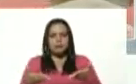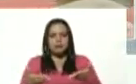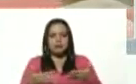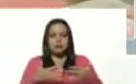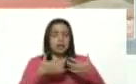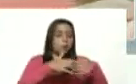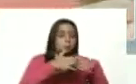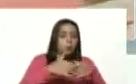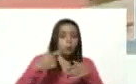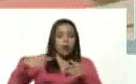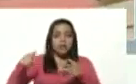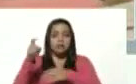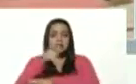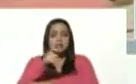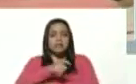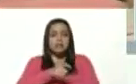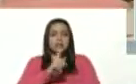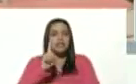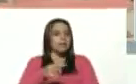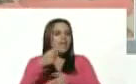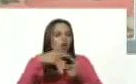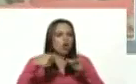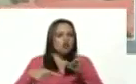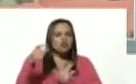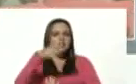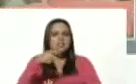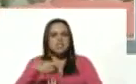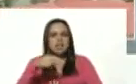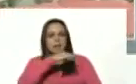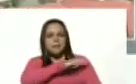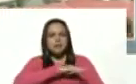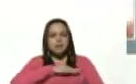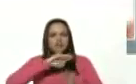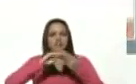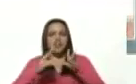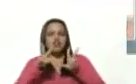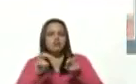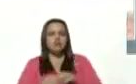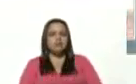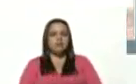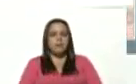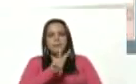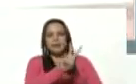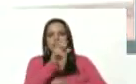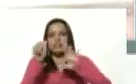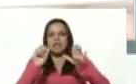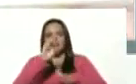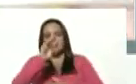y equipos de la gran misión Barrio Nuevo, Barrio Tricolor. 26 millones de euros